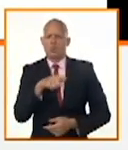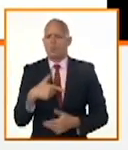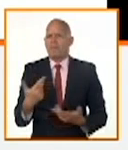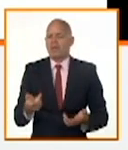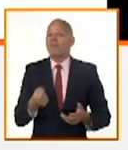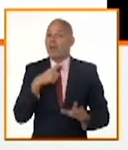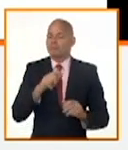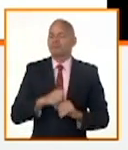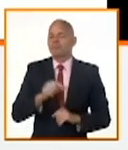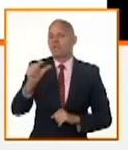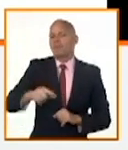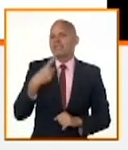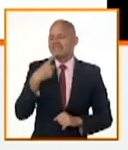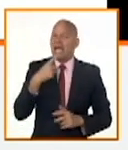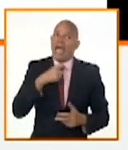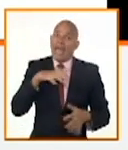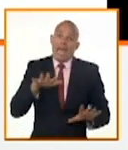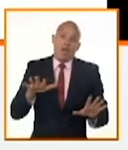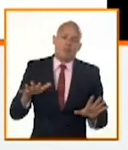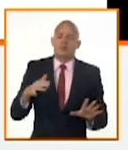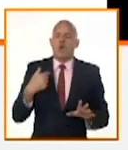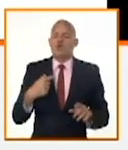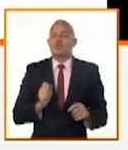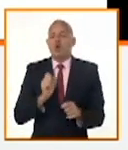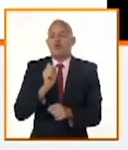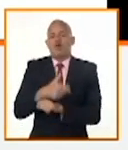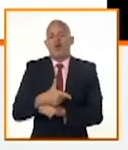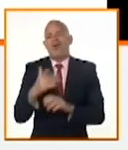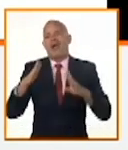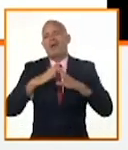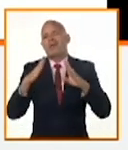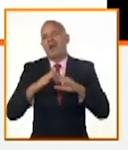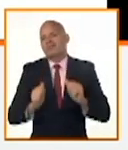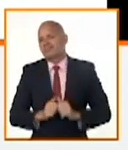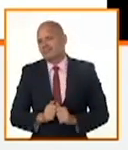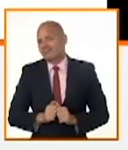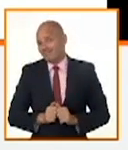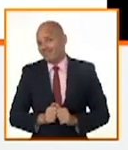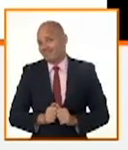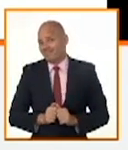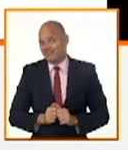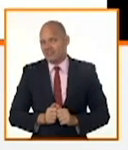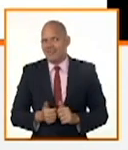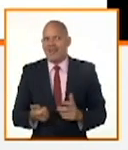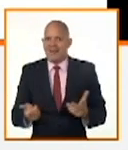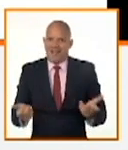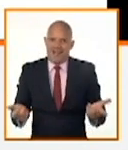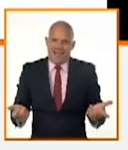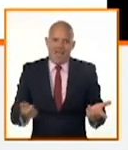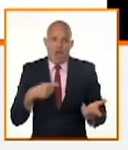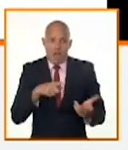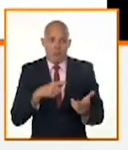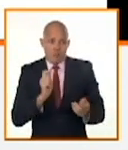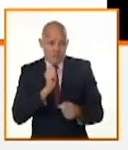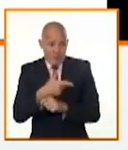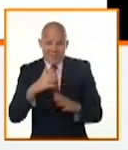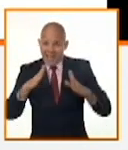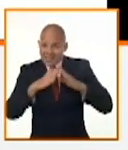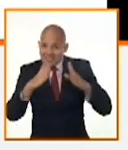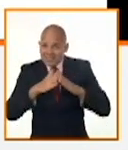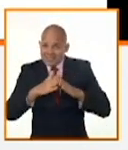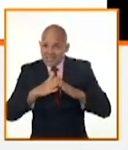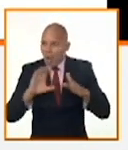una casa Es que para fuera de casa existe una Norma y existe un procedimiento en la cual el banco también interactúa la compra un automóvil